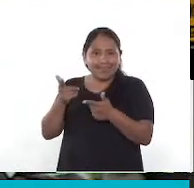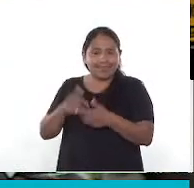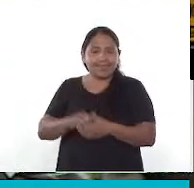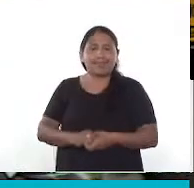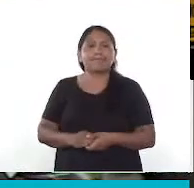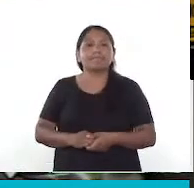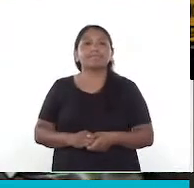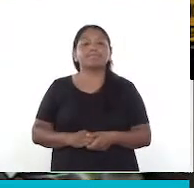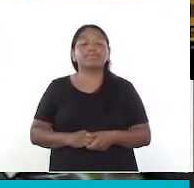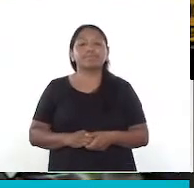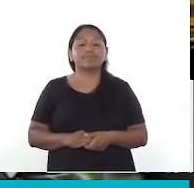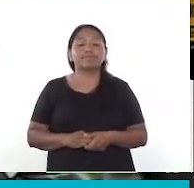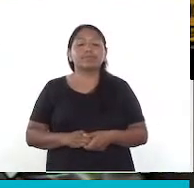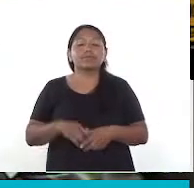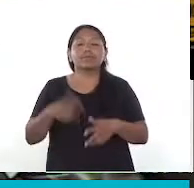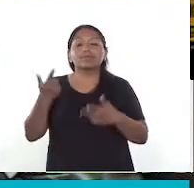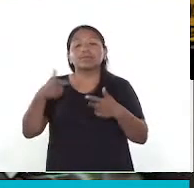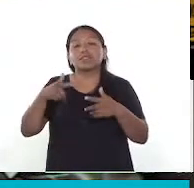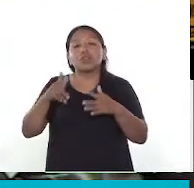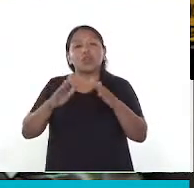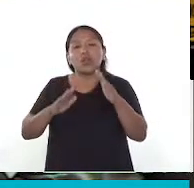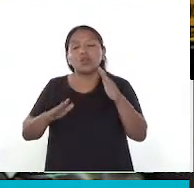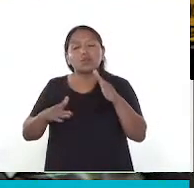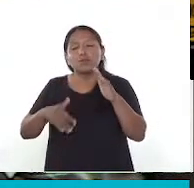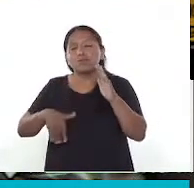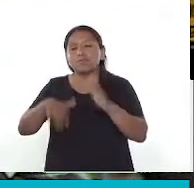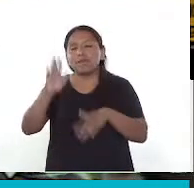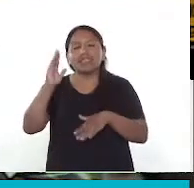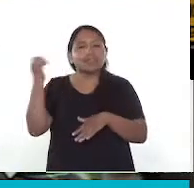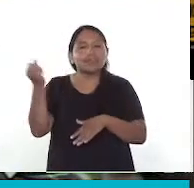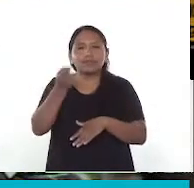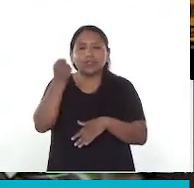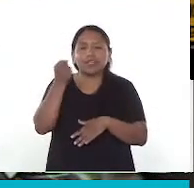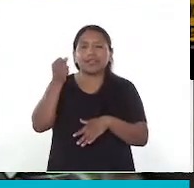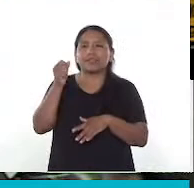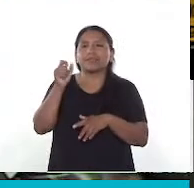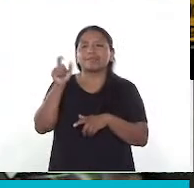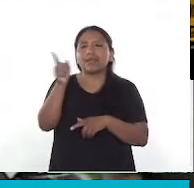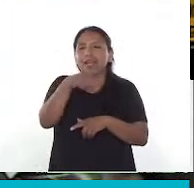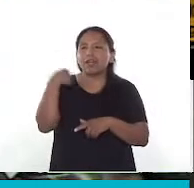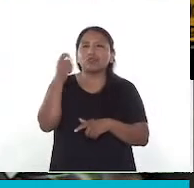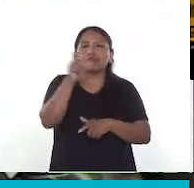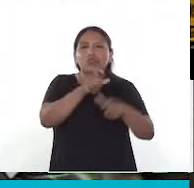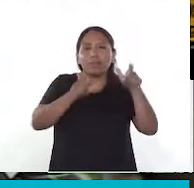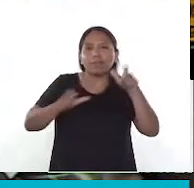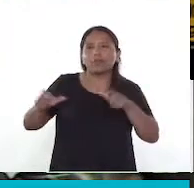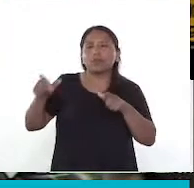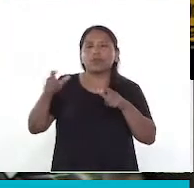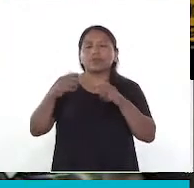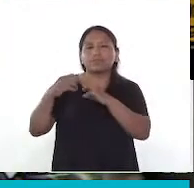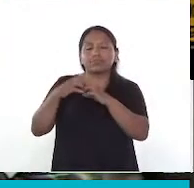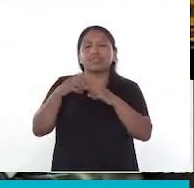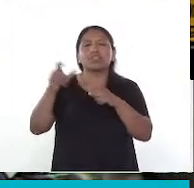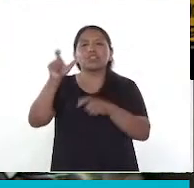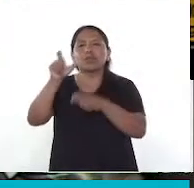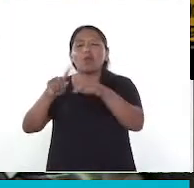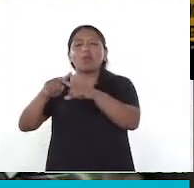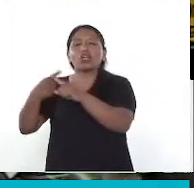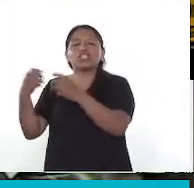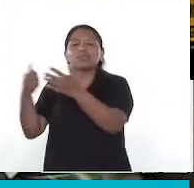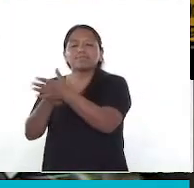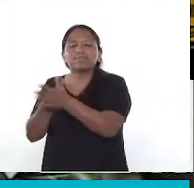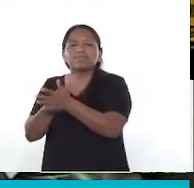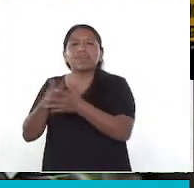lo principal de todos los que integramos esta cámara y de todos los luchadores políticos es